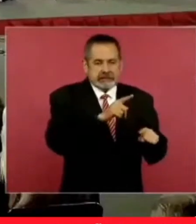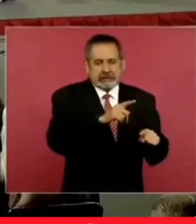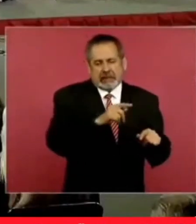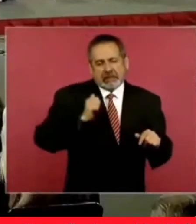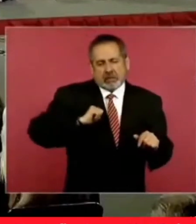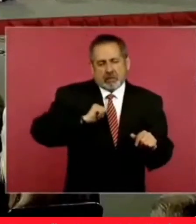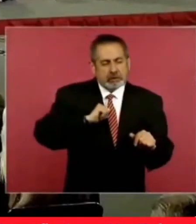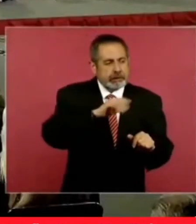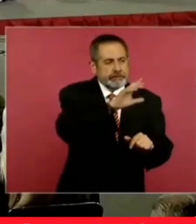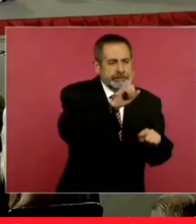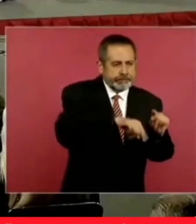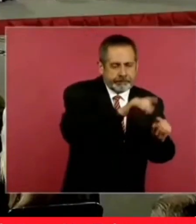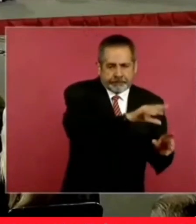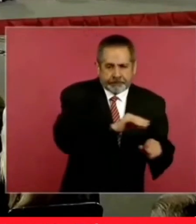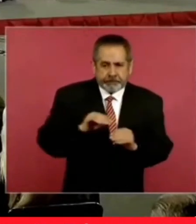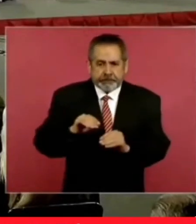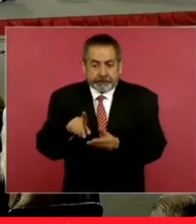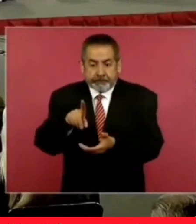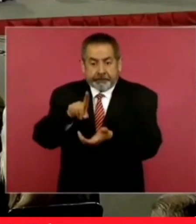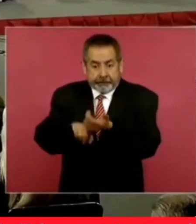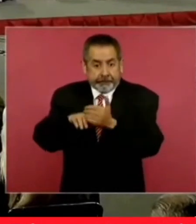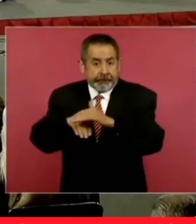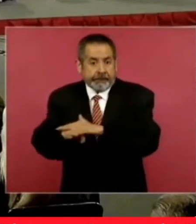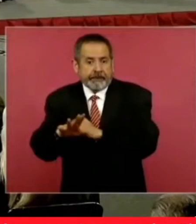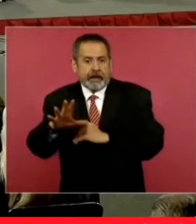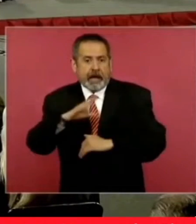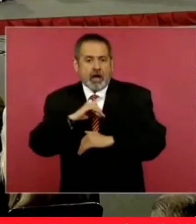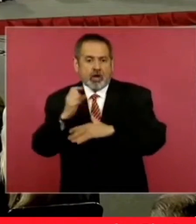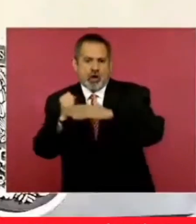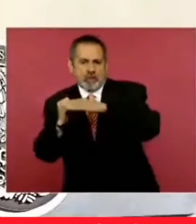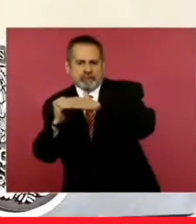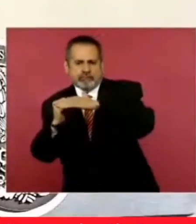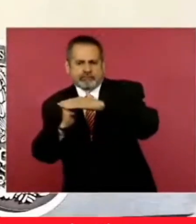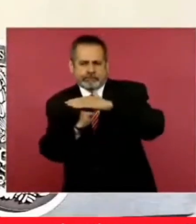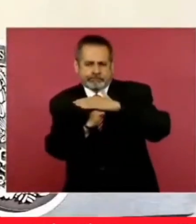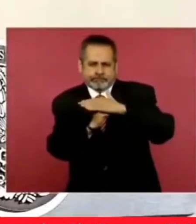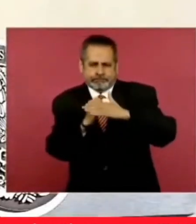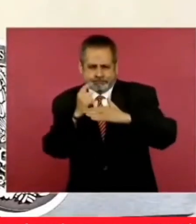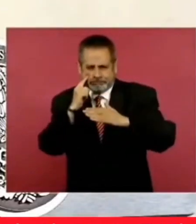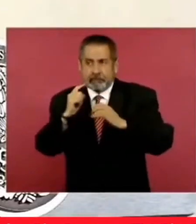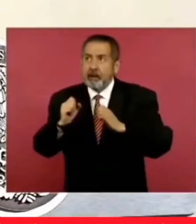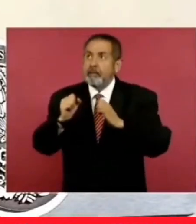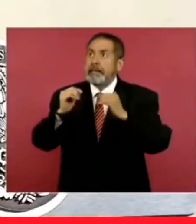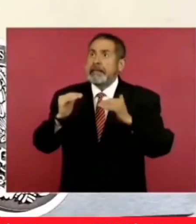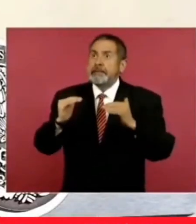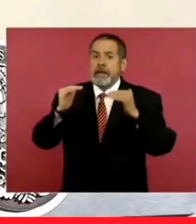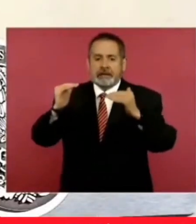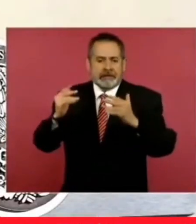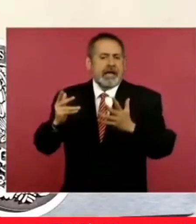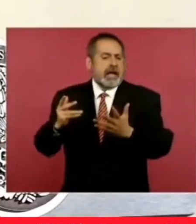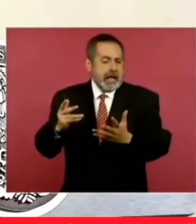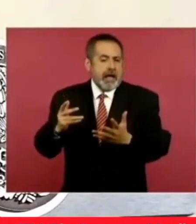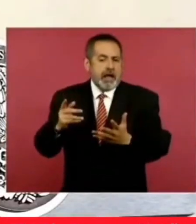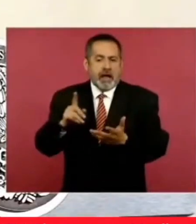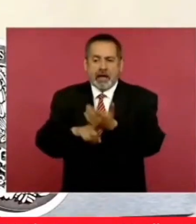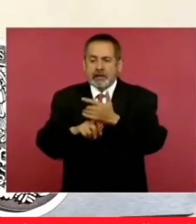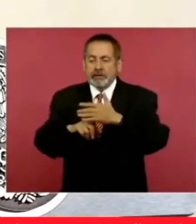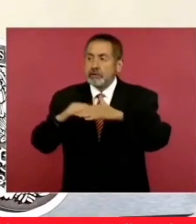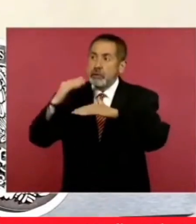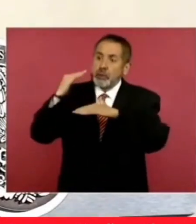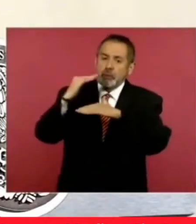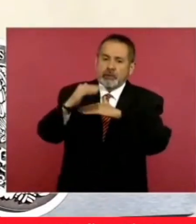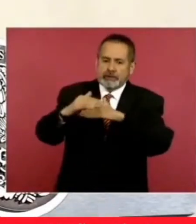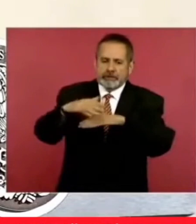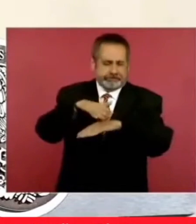de la habitación se conservan dos columnas como pueden ustedes observar en la imagen que probablemente sostenían un techo